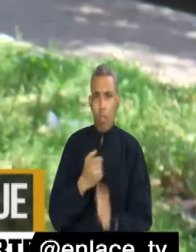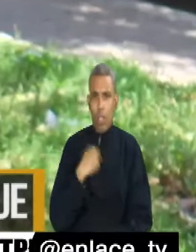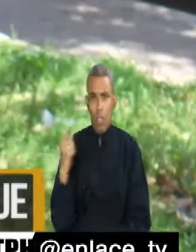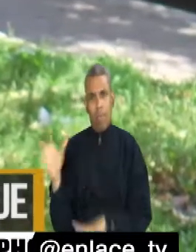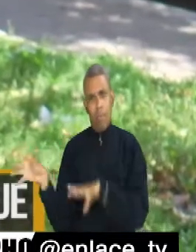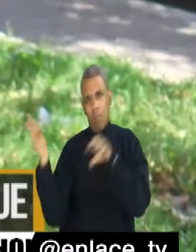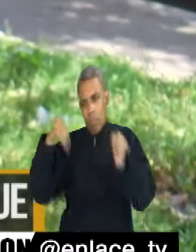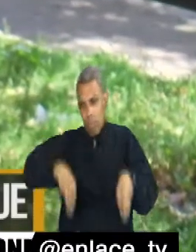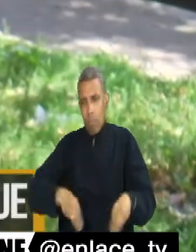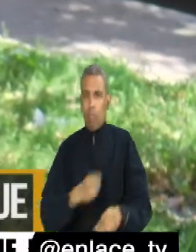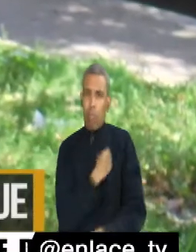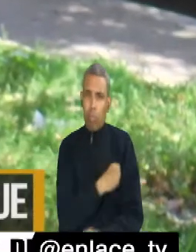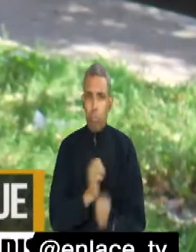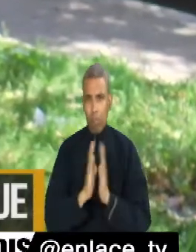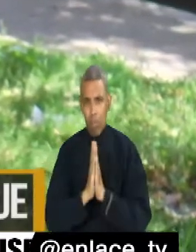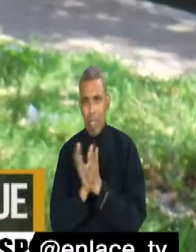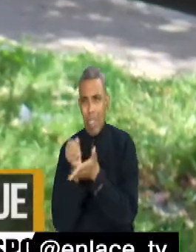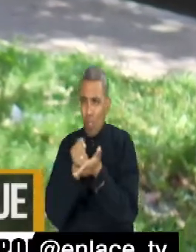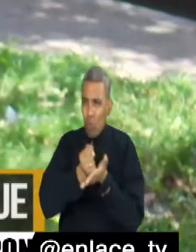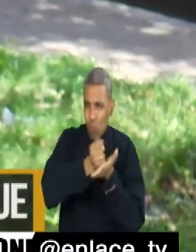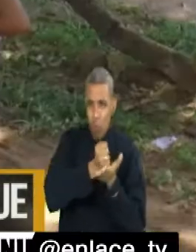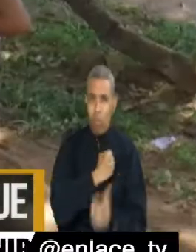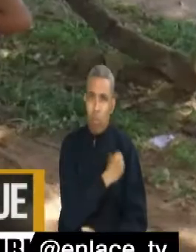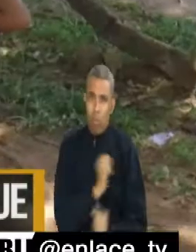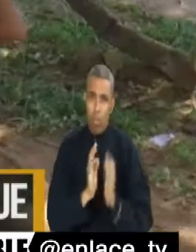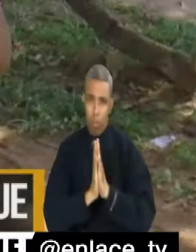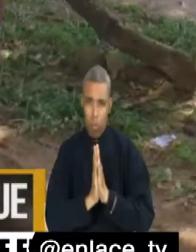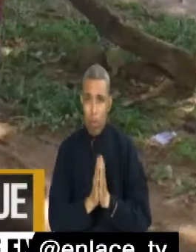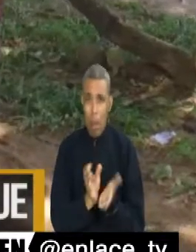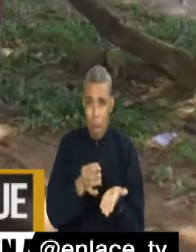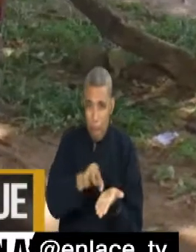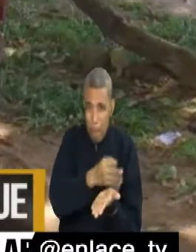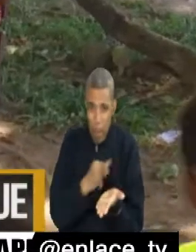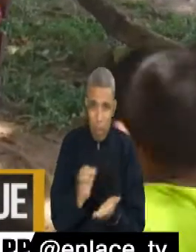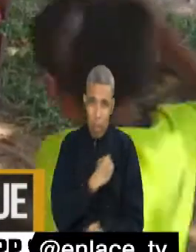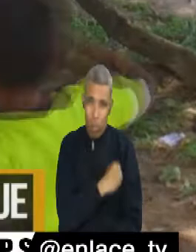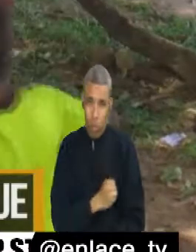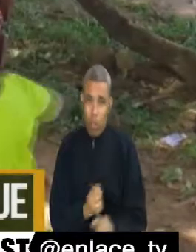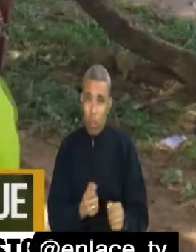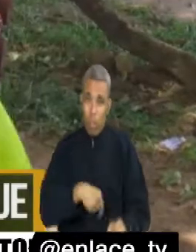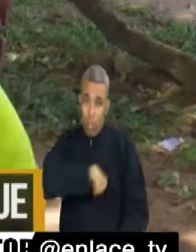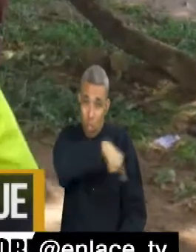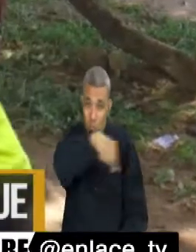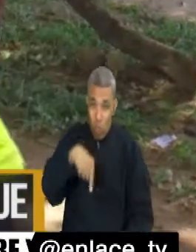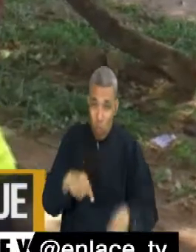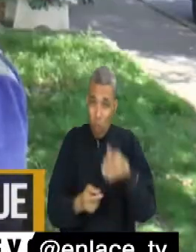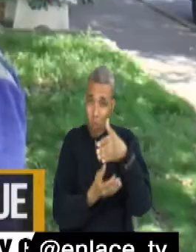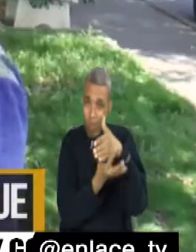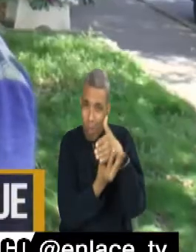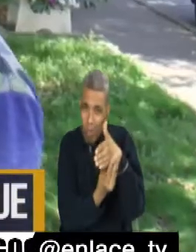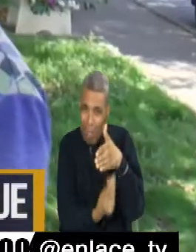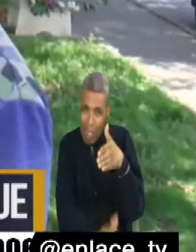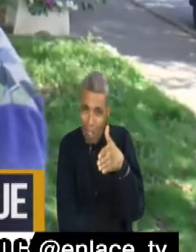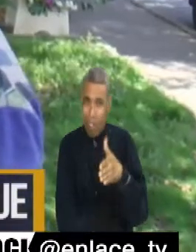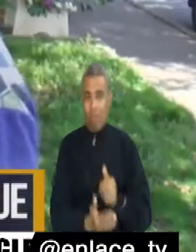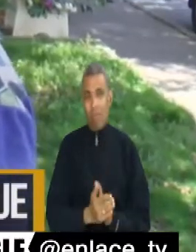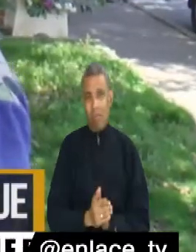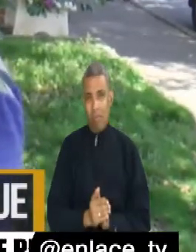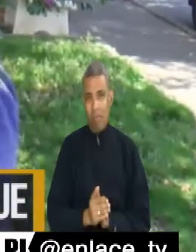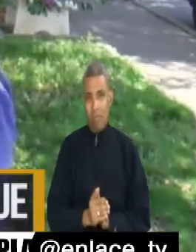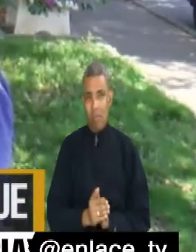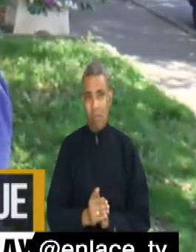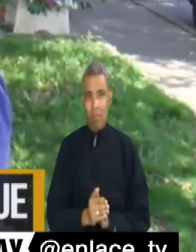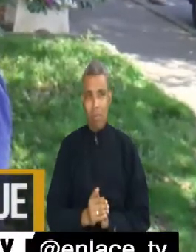Otro indígena yucpa, más pobre que ustedes. Pero si tenemos bastimento nada